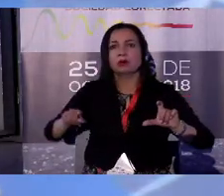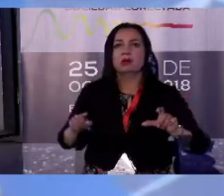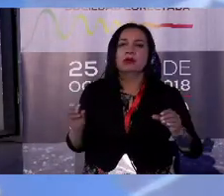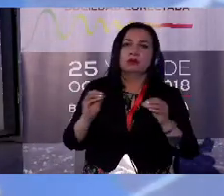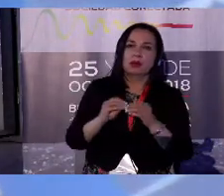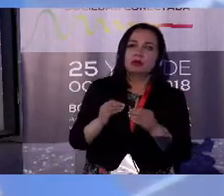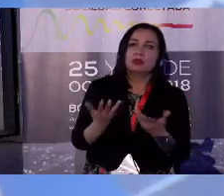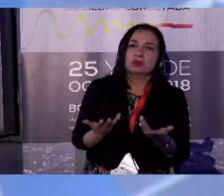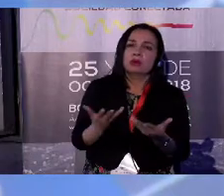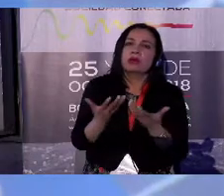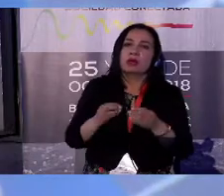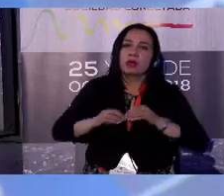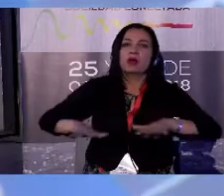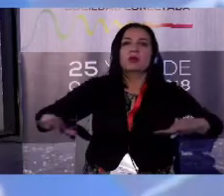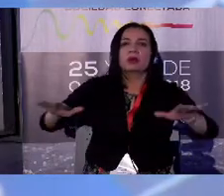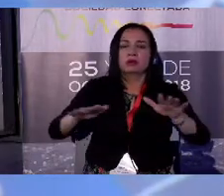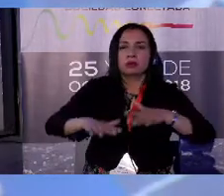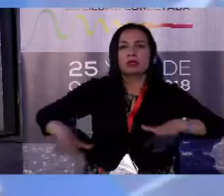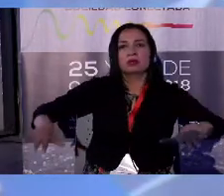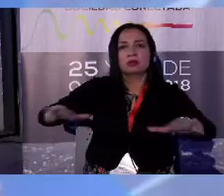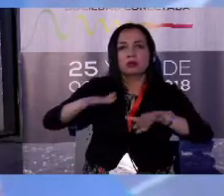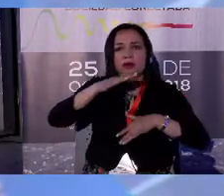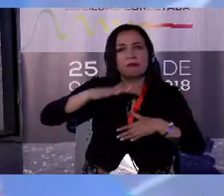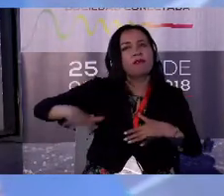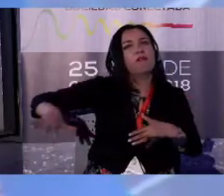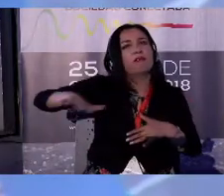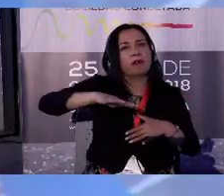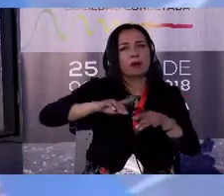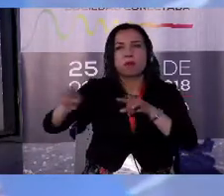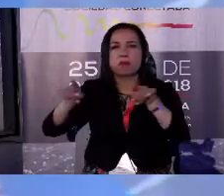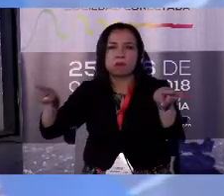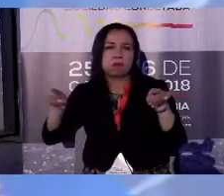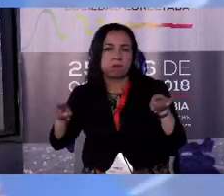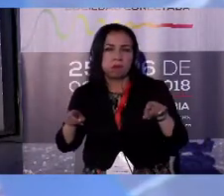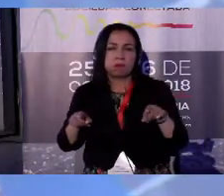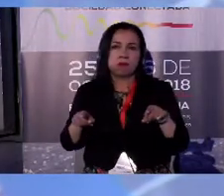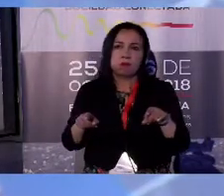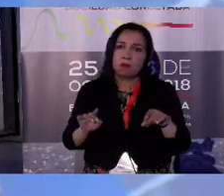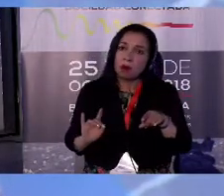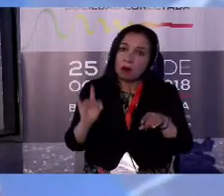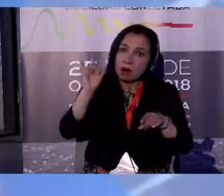en promover la cobertura en zonas rurales. ¿Algún cierre?